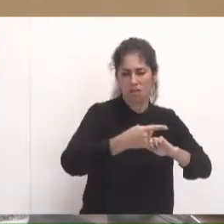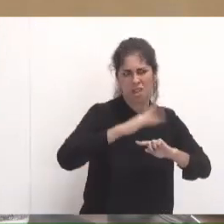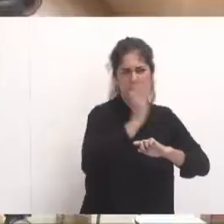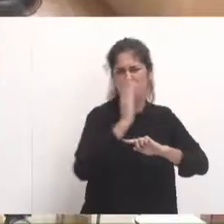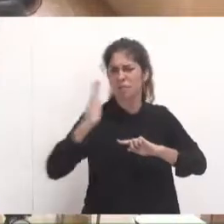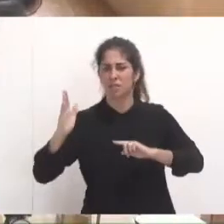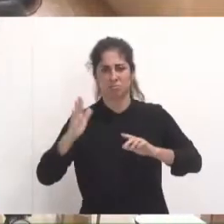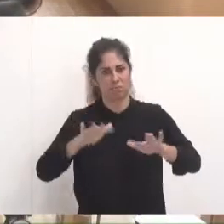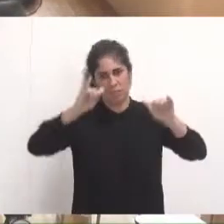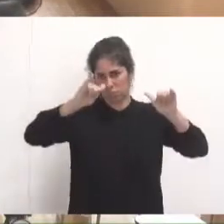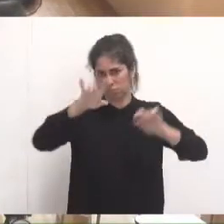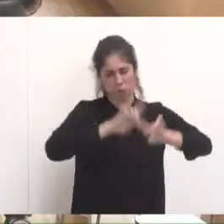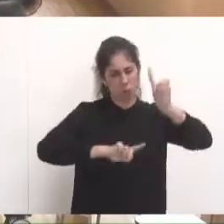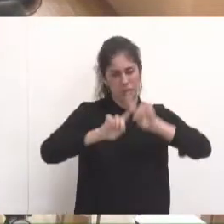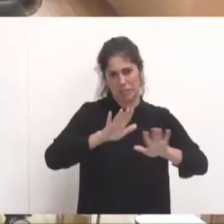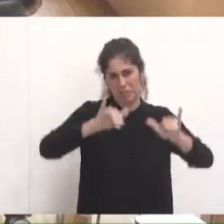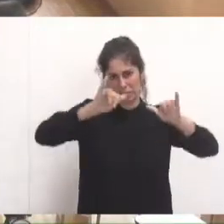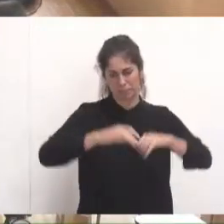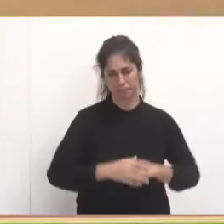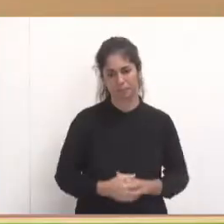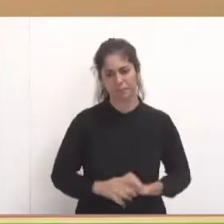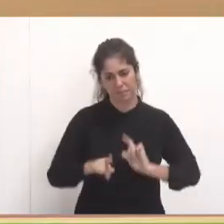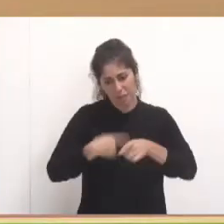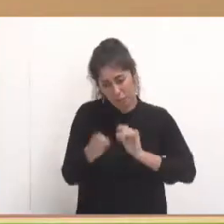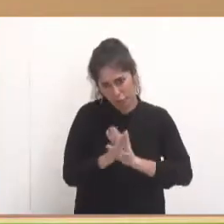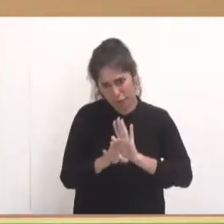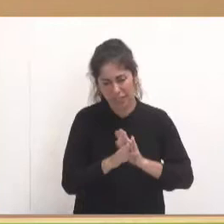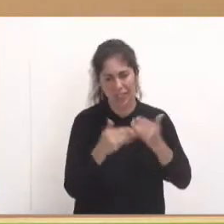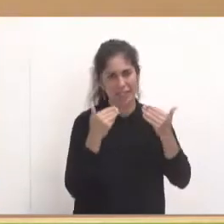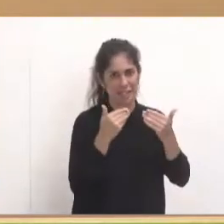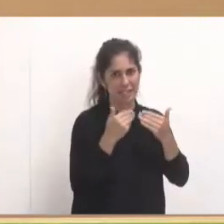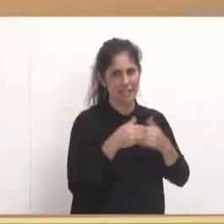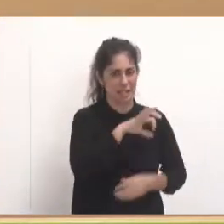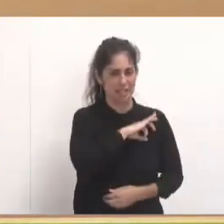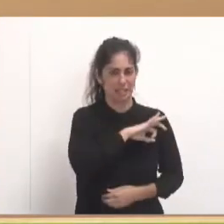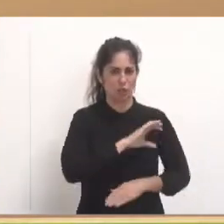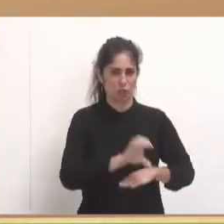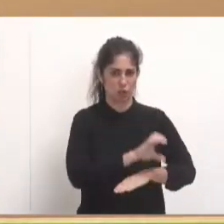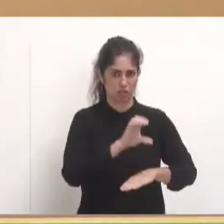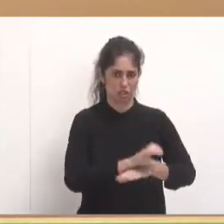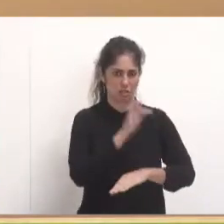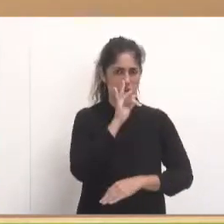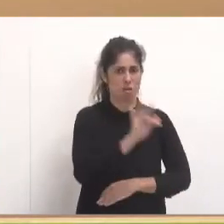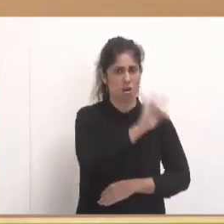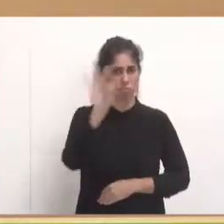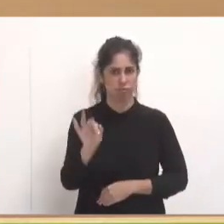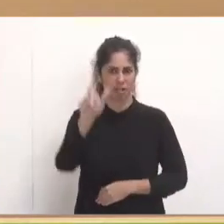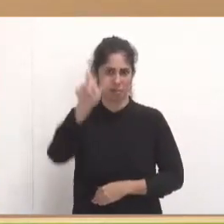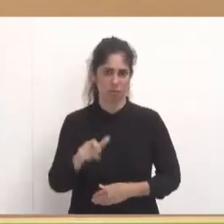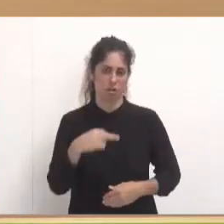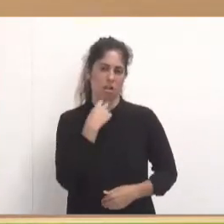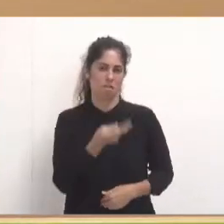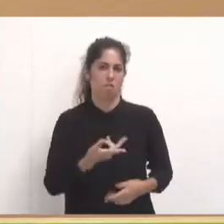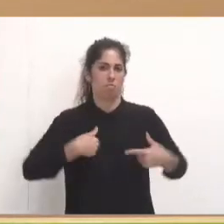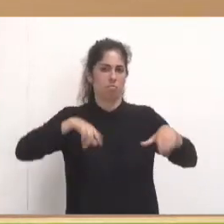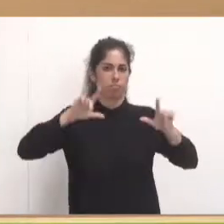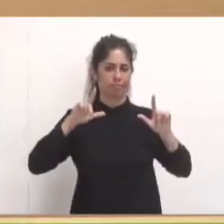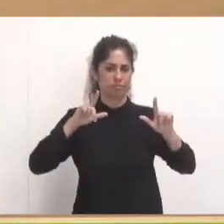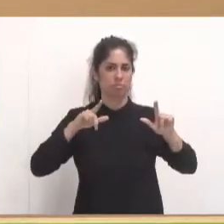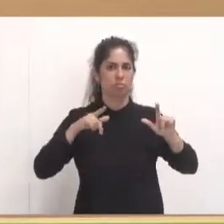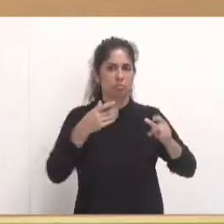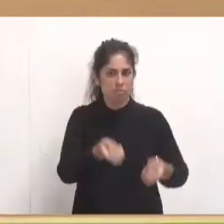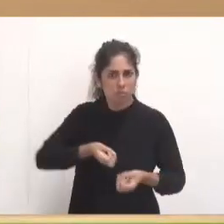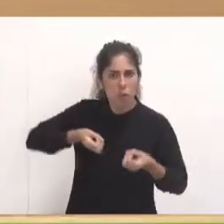tiempo. Gracias, señor consejero. Para un segundo turno, el compareciente, salvo que Coalición Canaria tenga